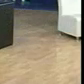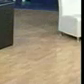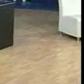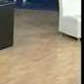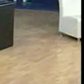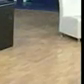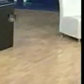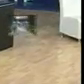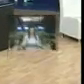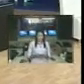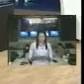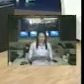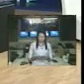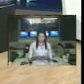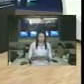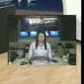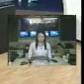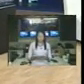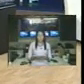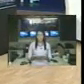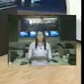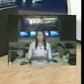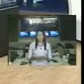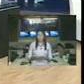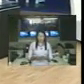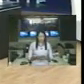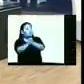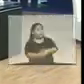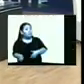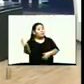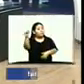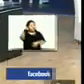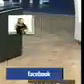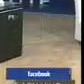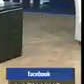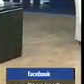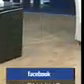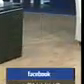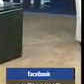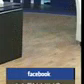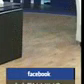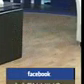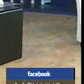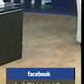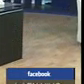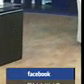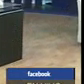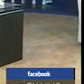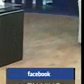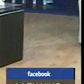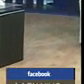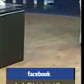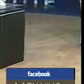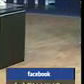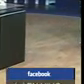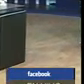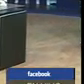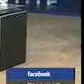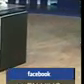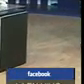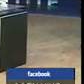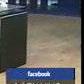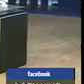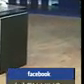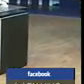Muy buenas noches, ¿qué tal? ¿Cómo están? Qué gusto que nos acompañen en esta hora y media en la que le vamos a mostrar las noticias más